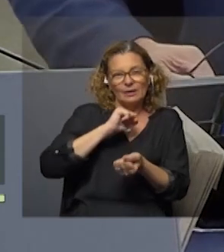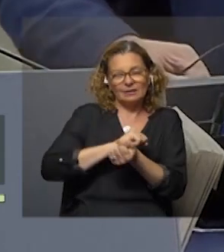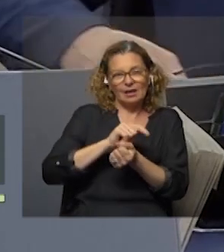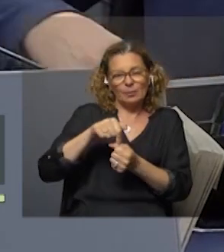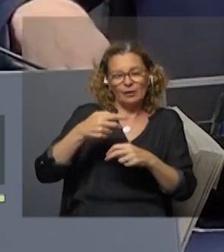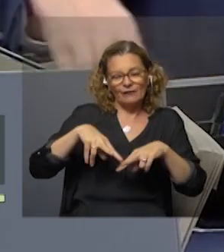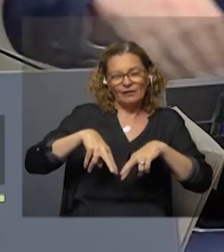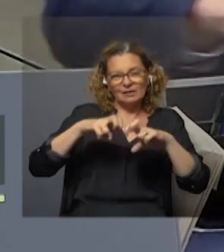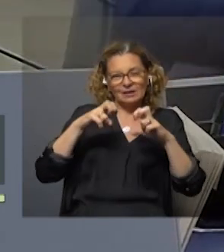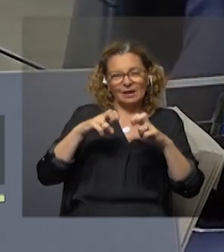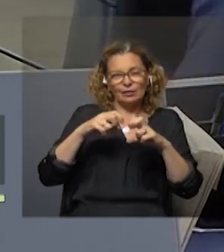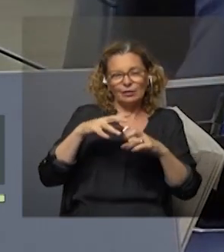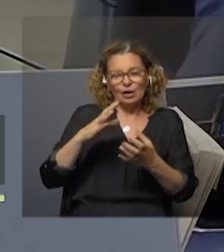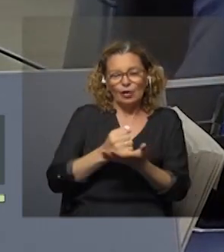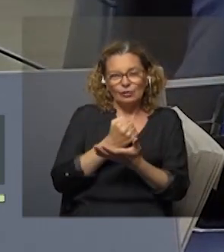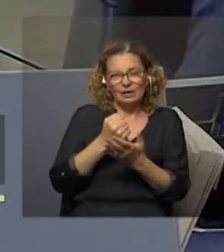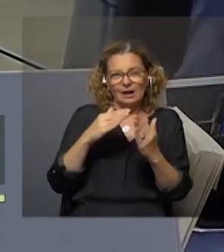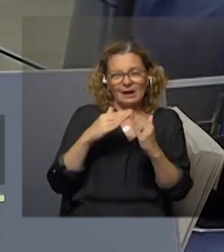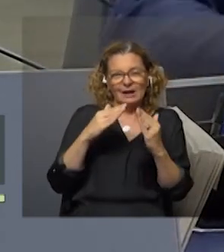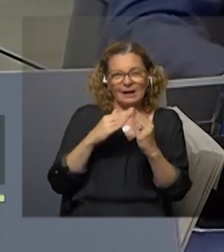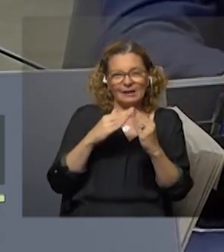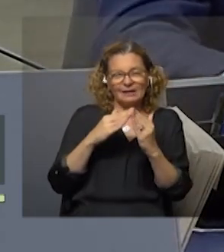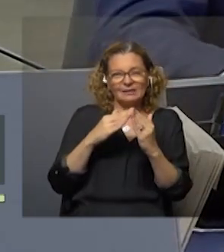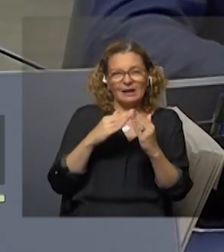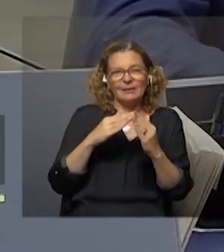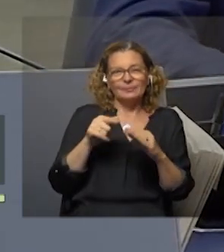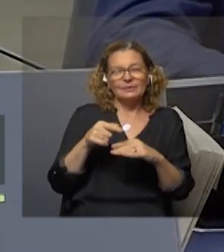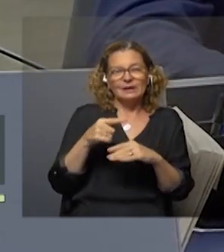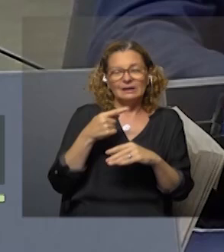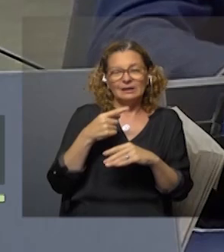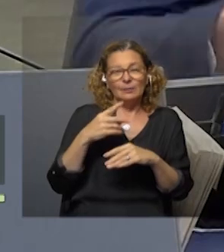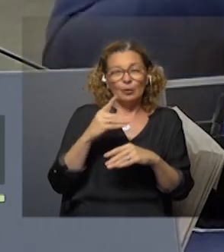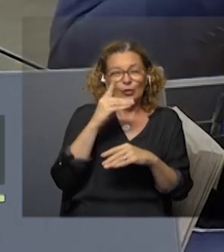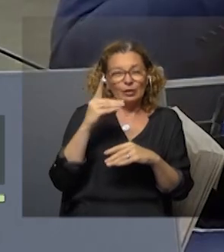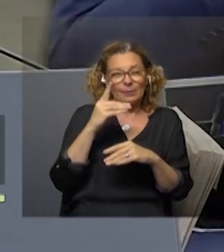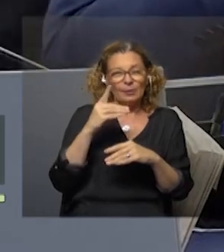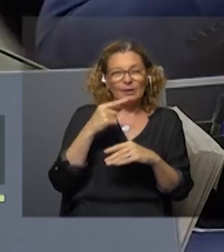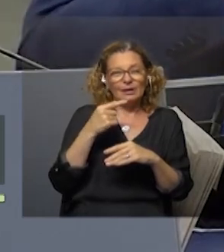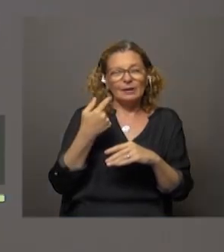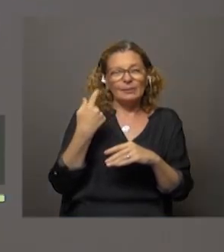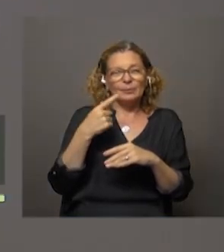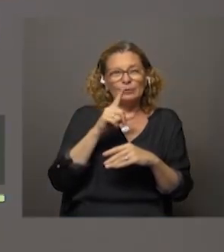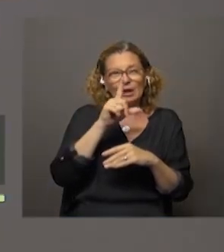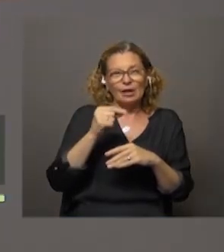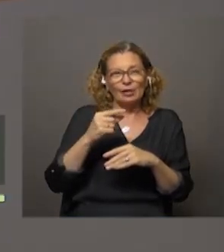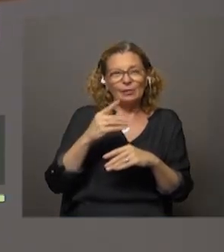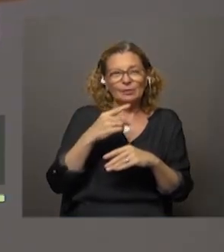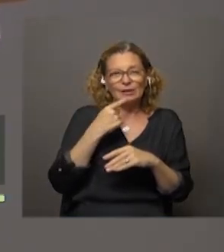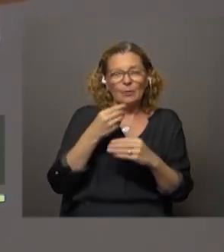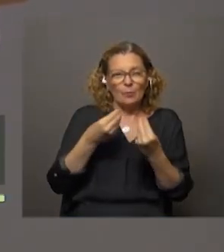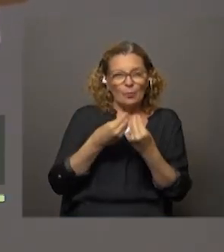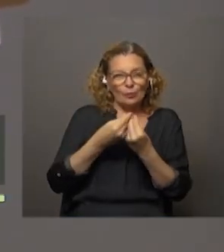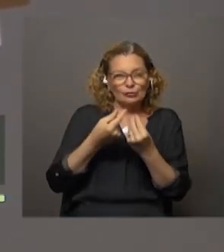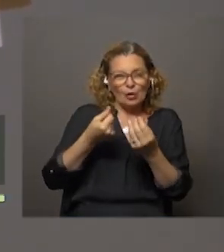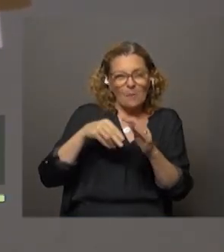investigadores belgas hallarán en su residencia y la del exe eurodiputado italiano socialdemócrata piera Antonio panzeri bolsas llenas de dinero